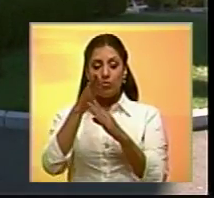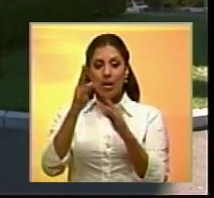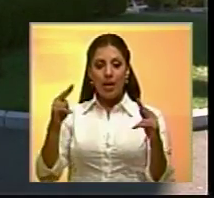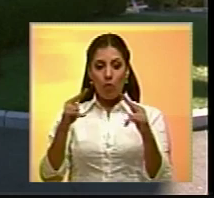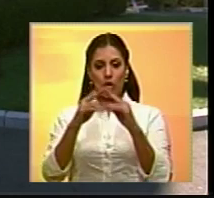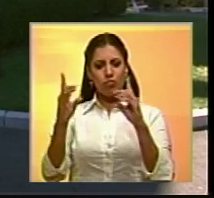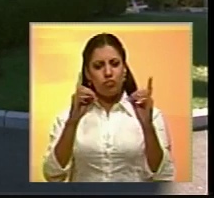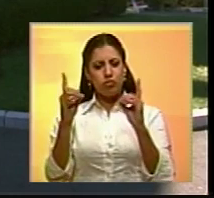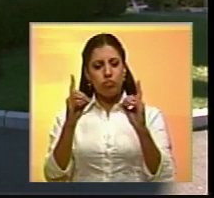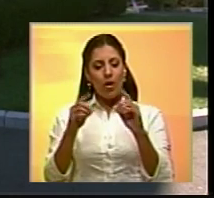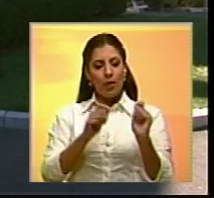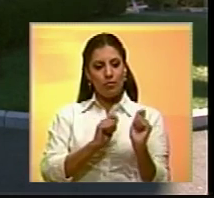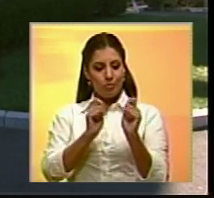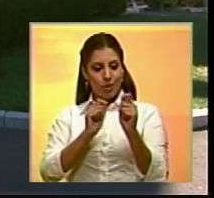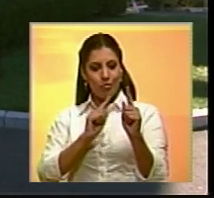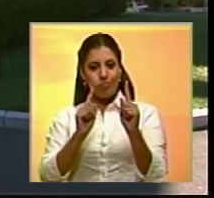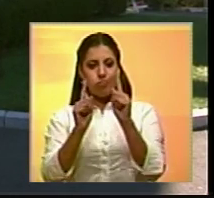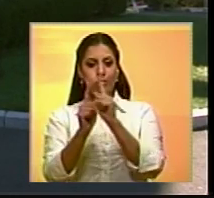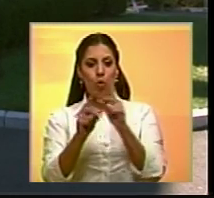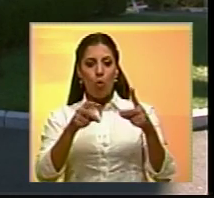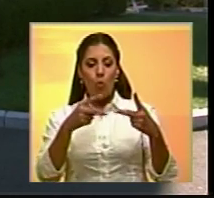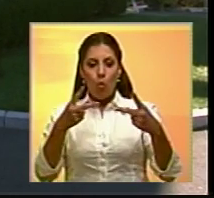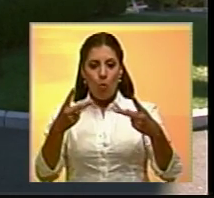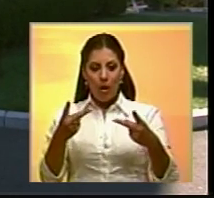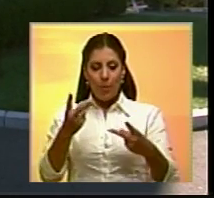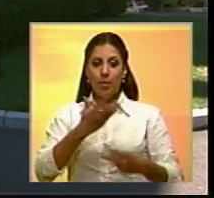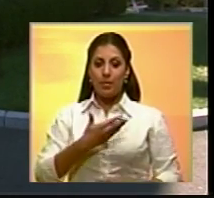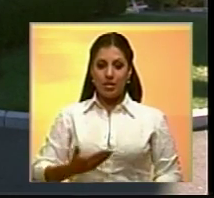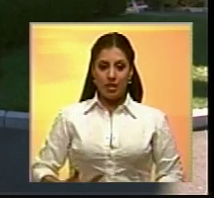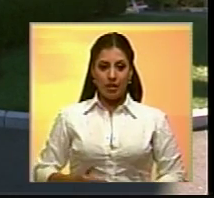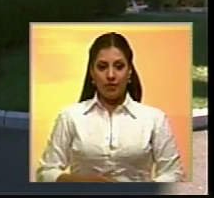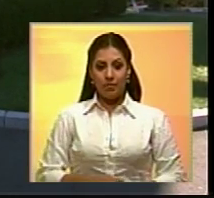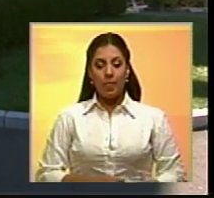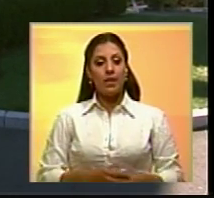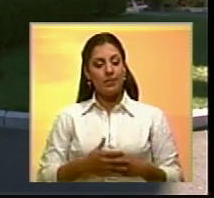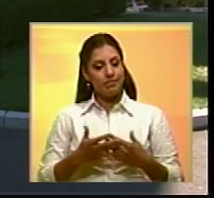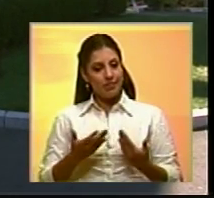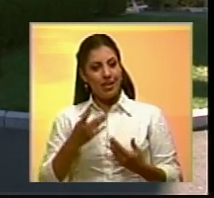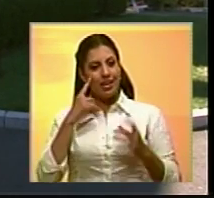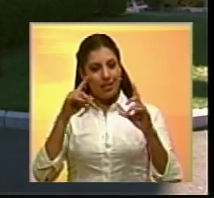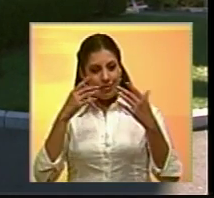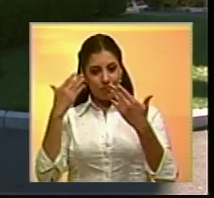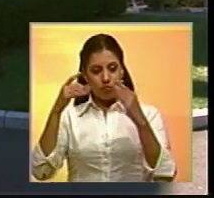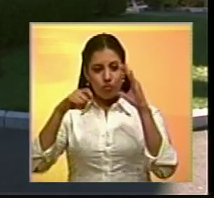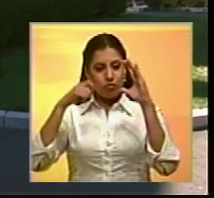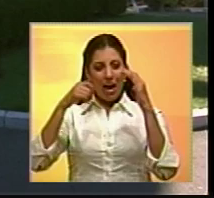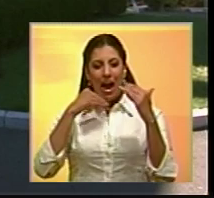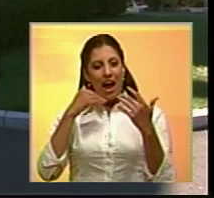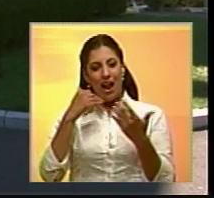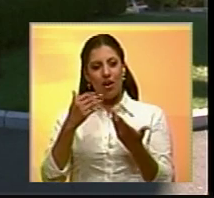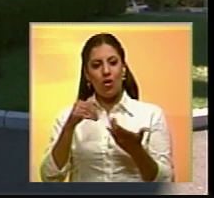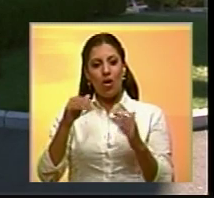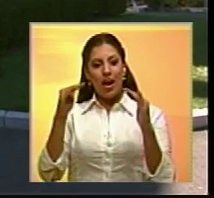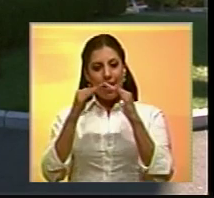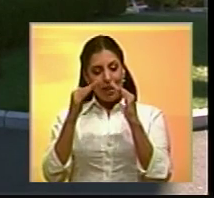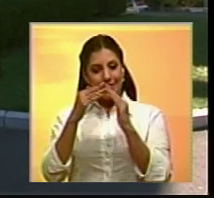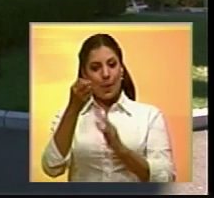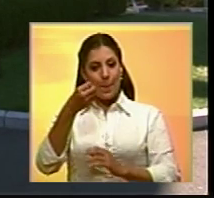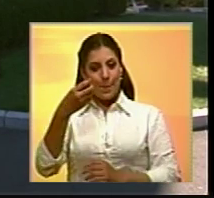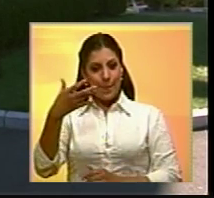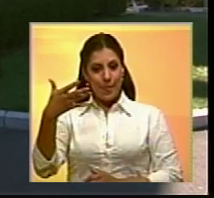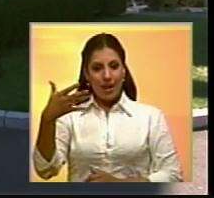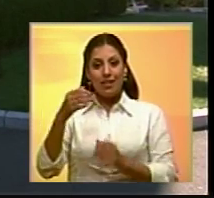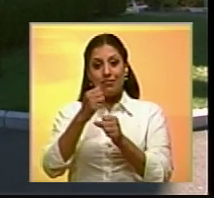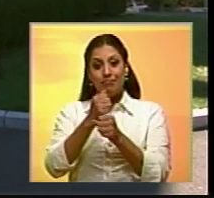que se discutirá la transición hacia la presidencia. Ahí tenemos pues imágenes de la Casa Blanca